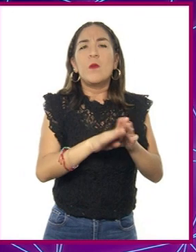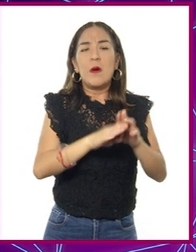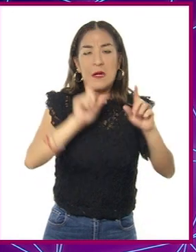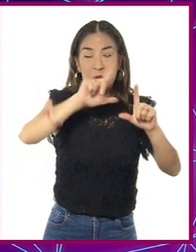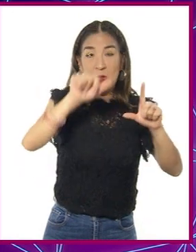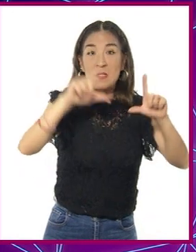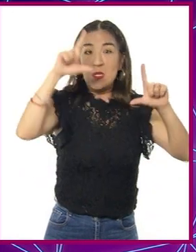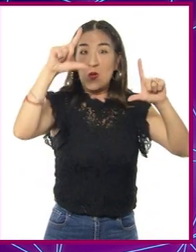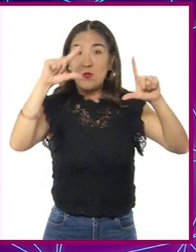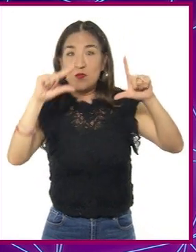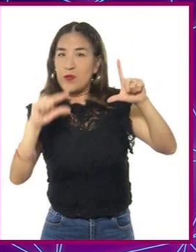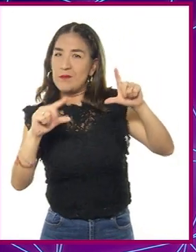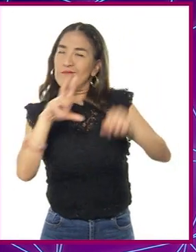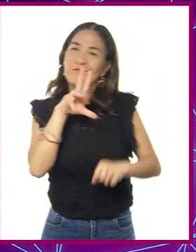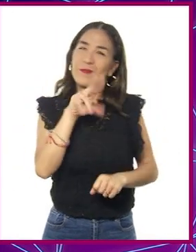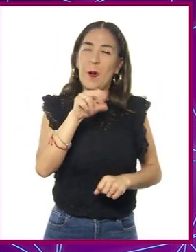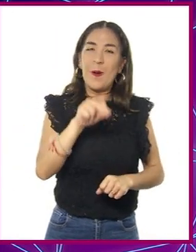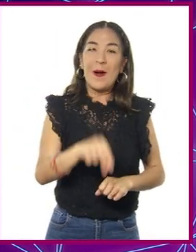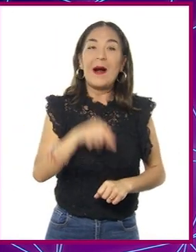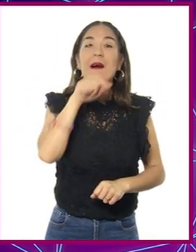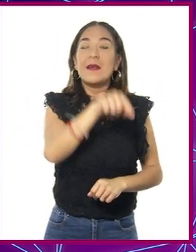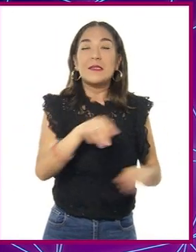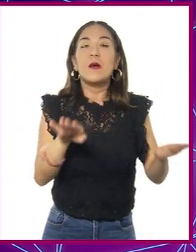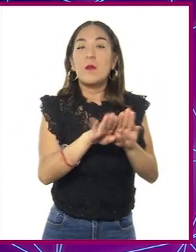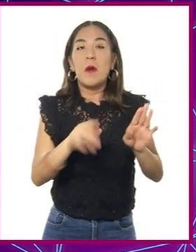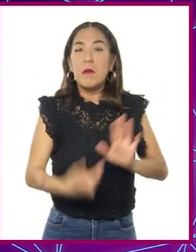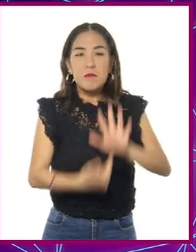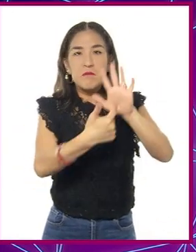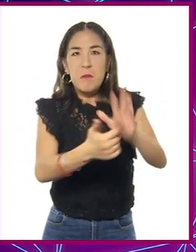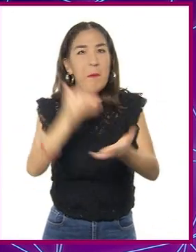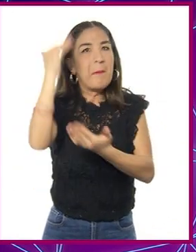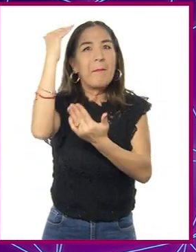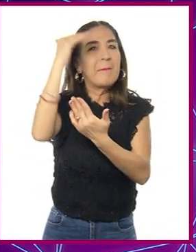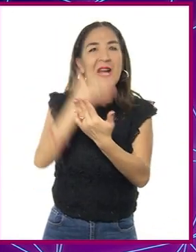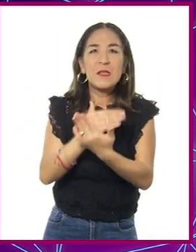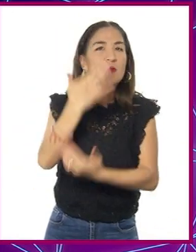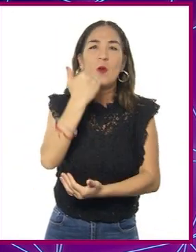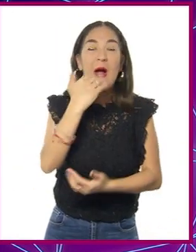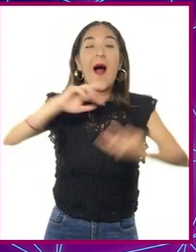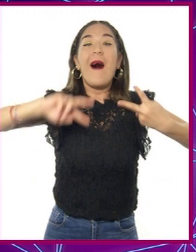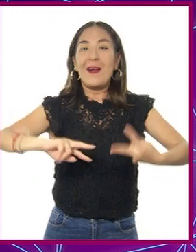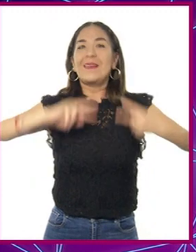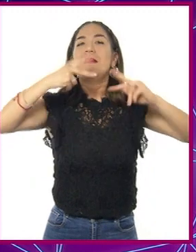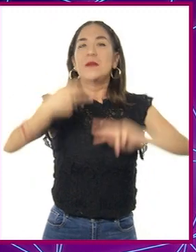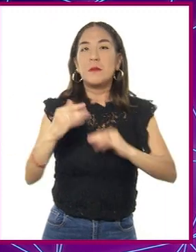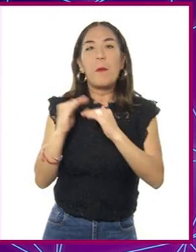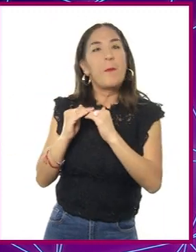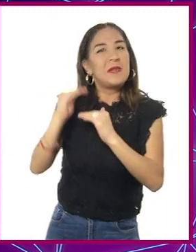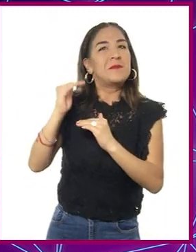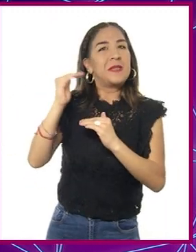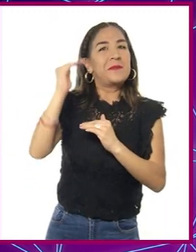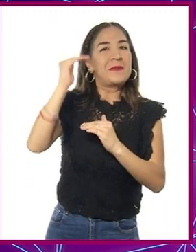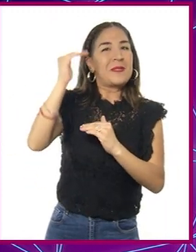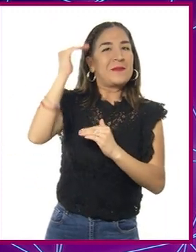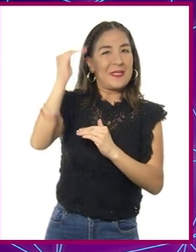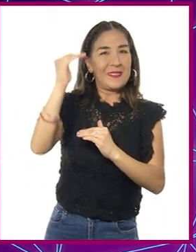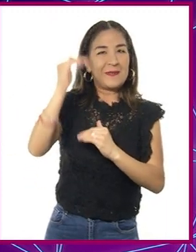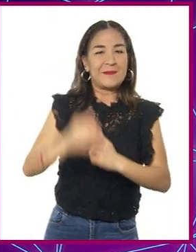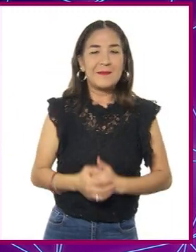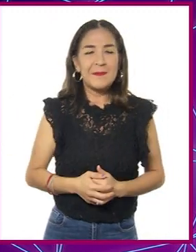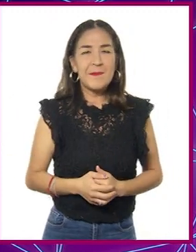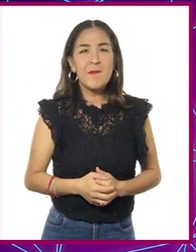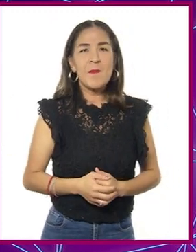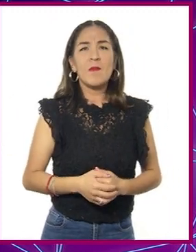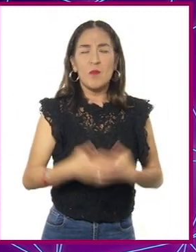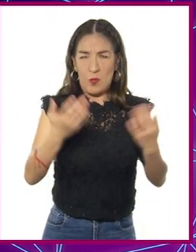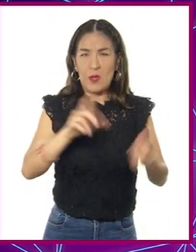disminuyó? No, en la gráfica no se muestra alguna disminución. Al contrario, va en aumento. Y cuando la gráfica